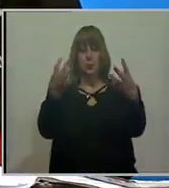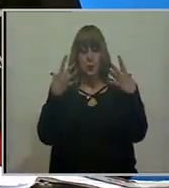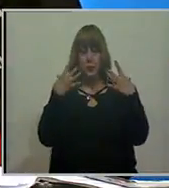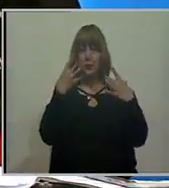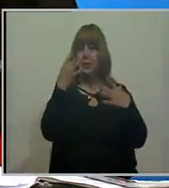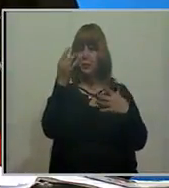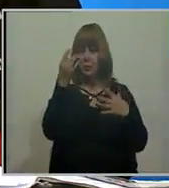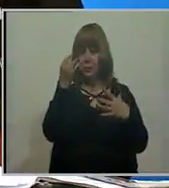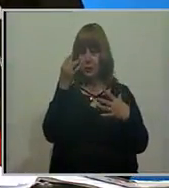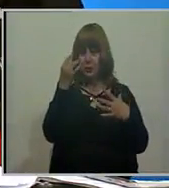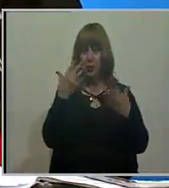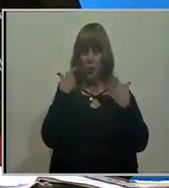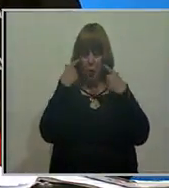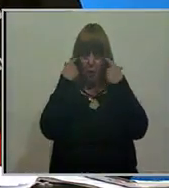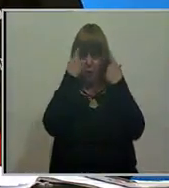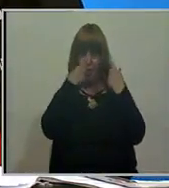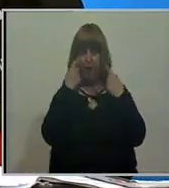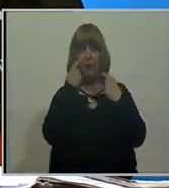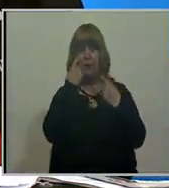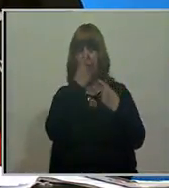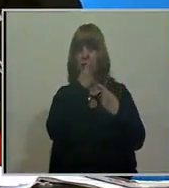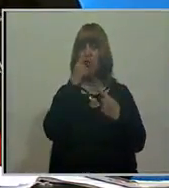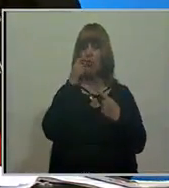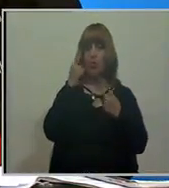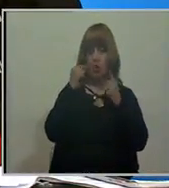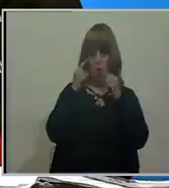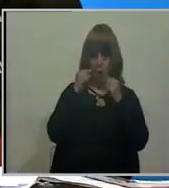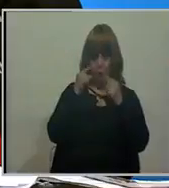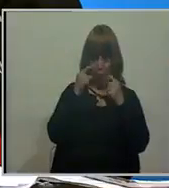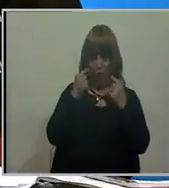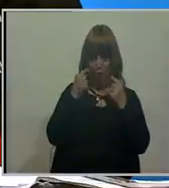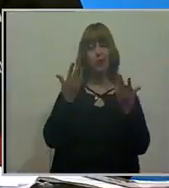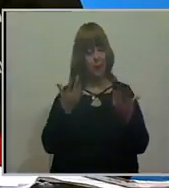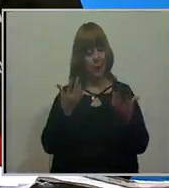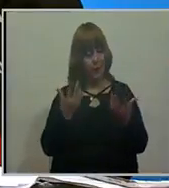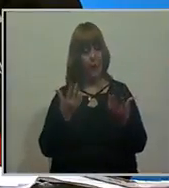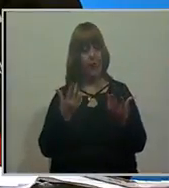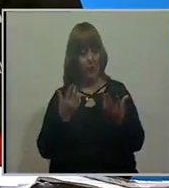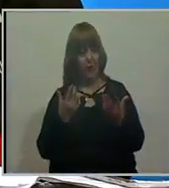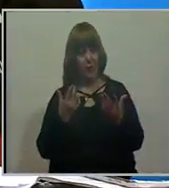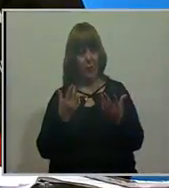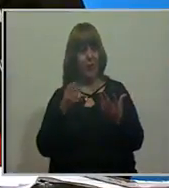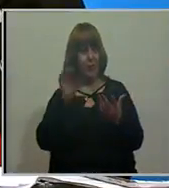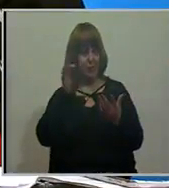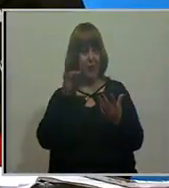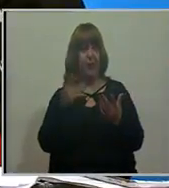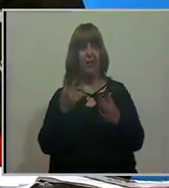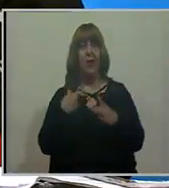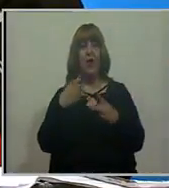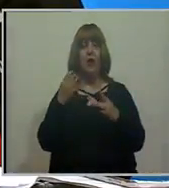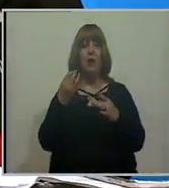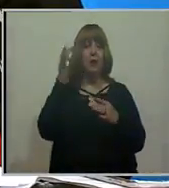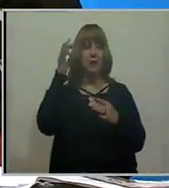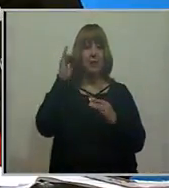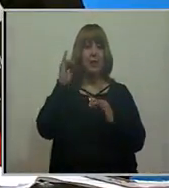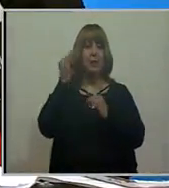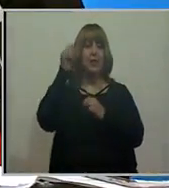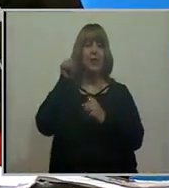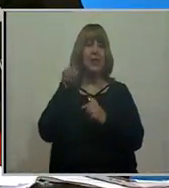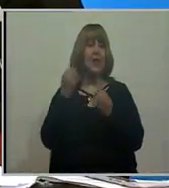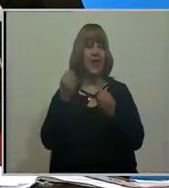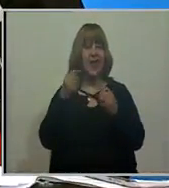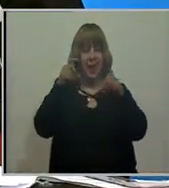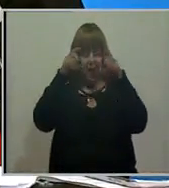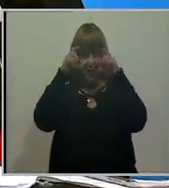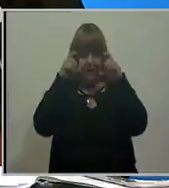dejo acá... Se lo robo. Claro. La luz azul que transmite la pantalla puede dañar tu retina, ¿lo sabías? Sí, por eso... ¿Vos ya lo aprendió? Claro, por eso